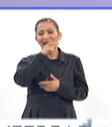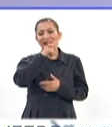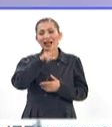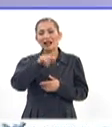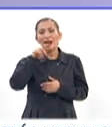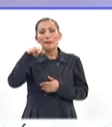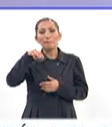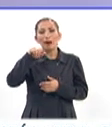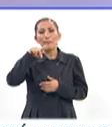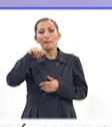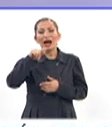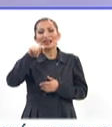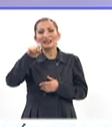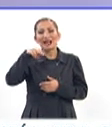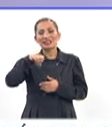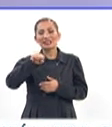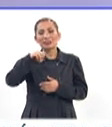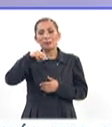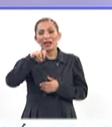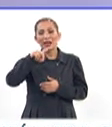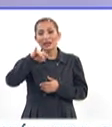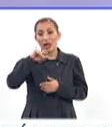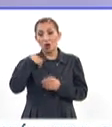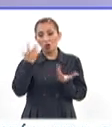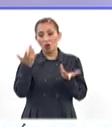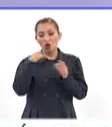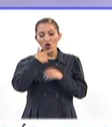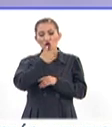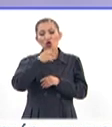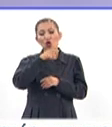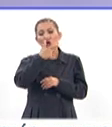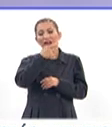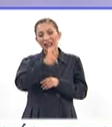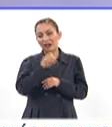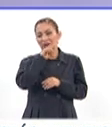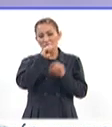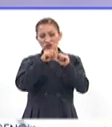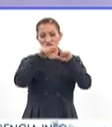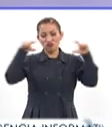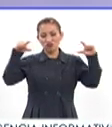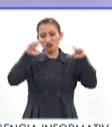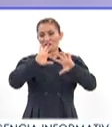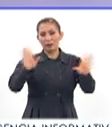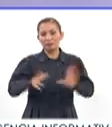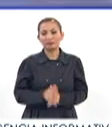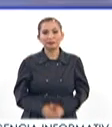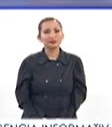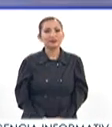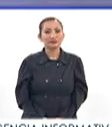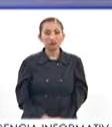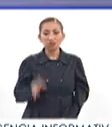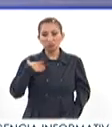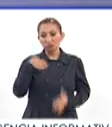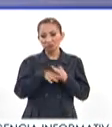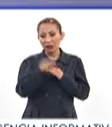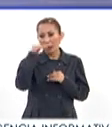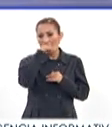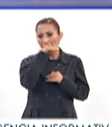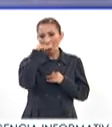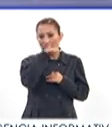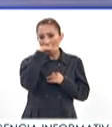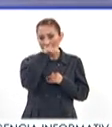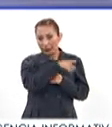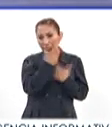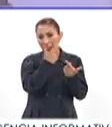Mapa Transmedia. Les sugiero googlear, pero aparecerá inmediatamente. Correcto, pues obviamente es un acceso